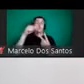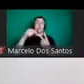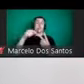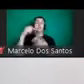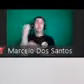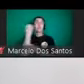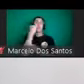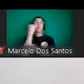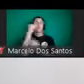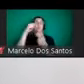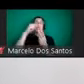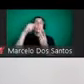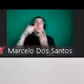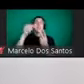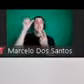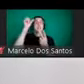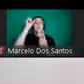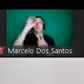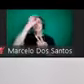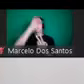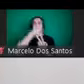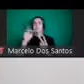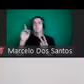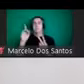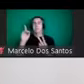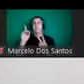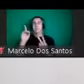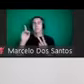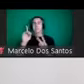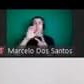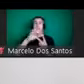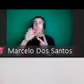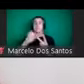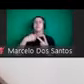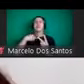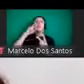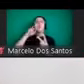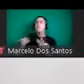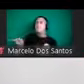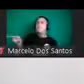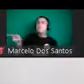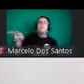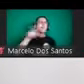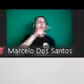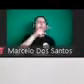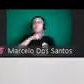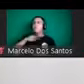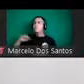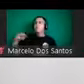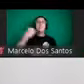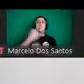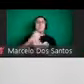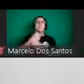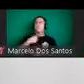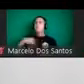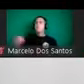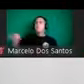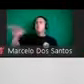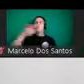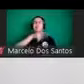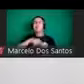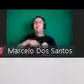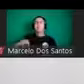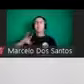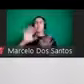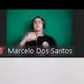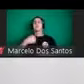concepto de discapacidad. Y sobre todo mirando el entorno. Porque ¿qué pasa si yo le miro solamente a la persona? Y digo, ah, no,